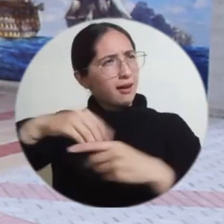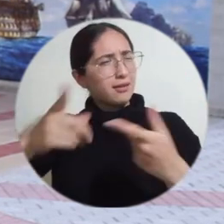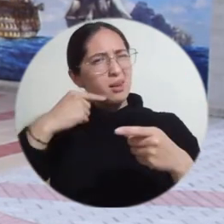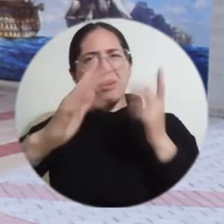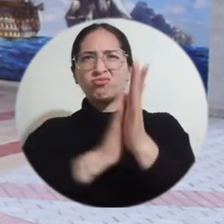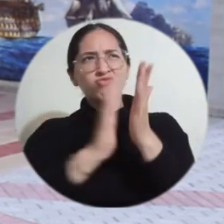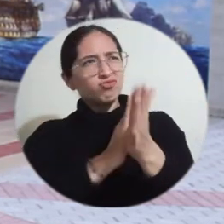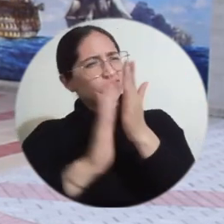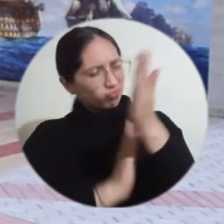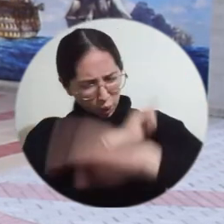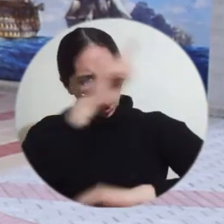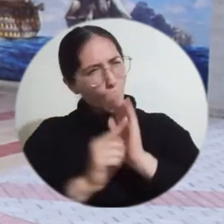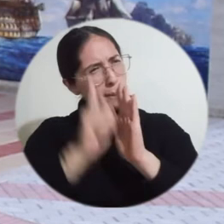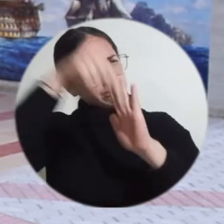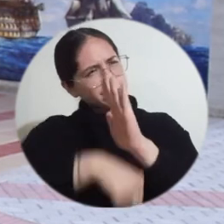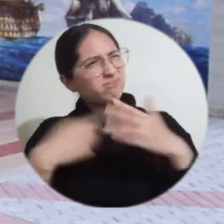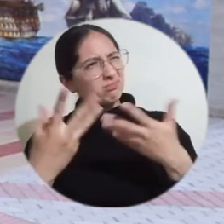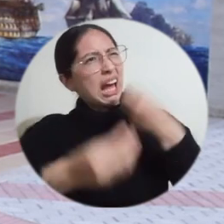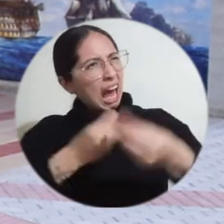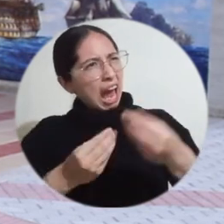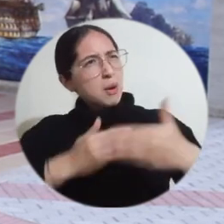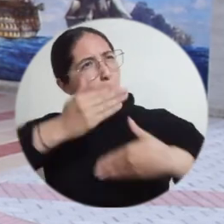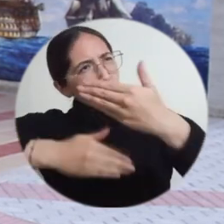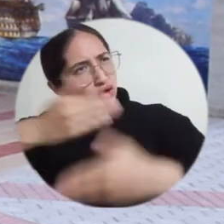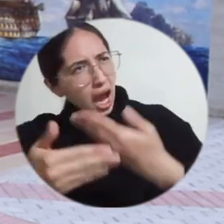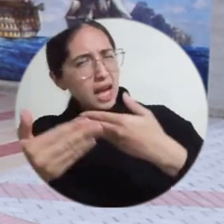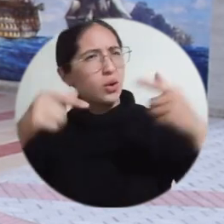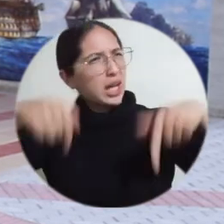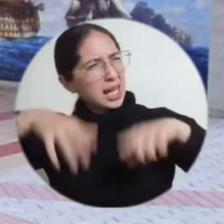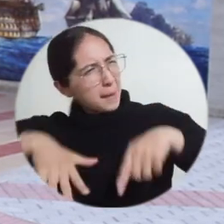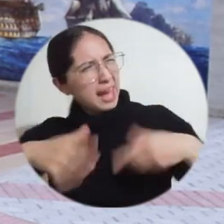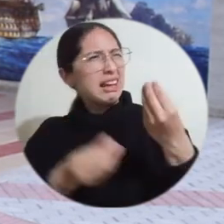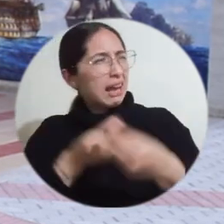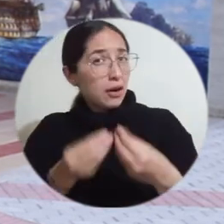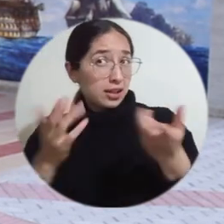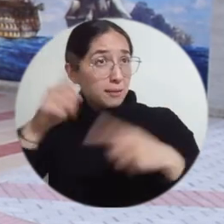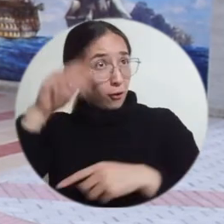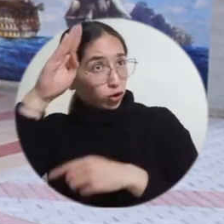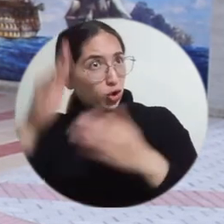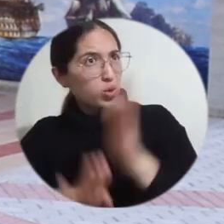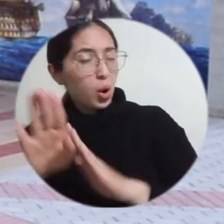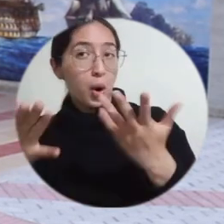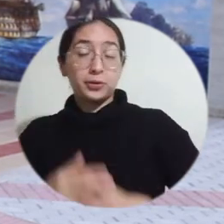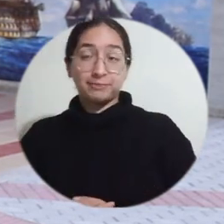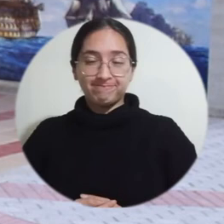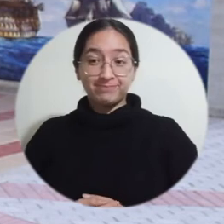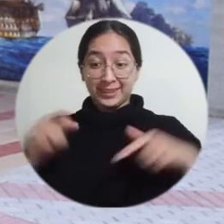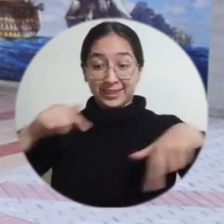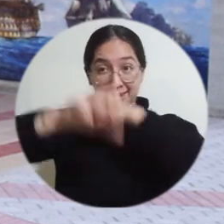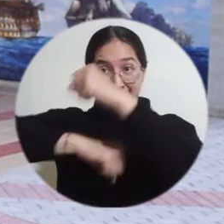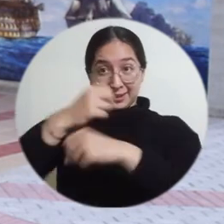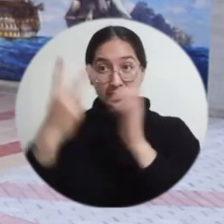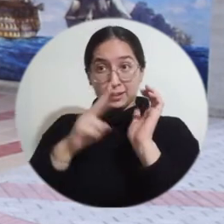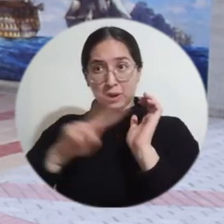la federación, estar más al tanto de todos los temas que esta conlleva, de sus eventos, de todo lo que hemos avanzado en este